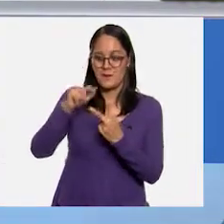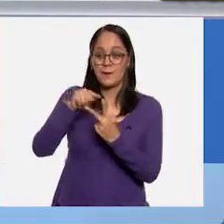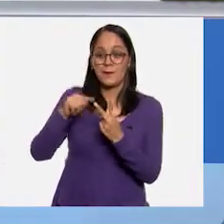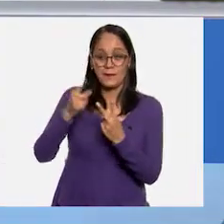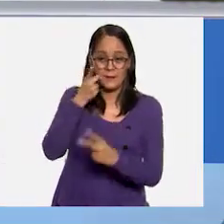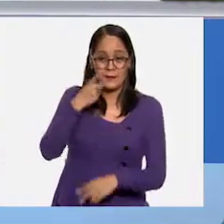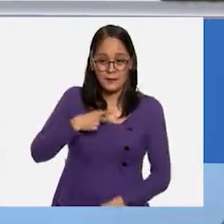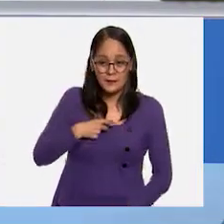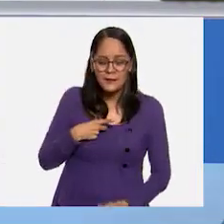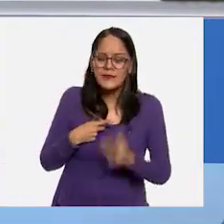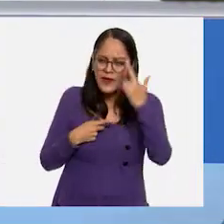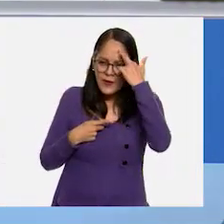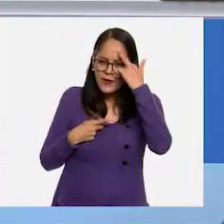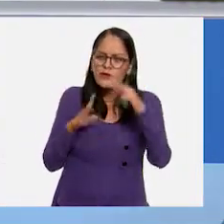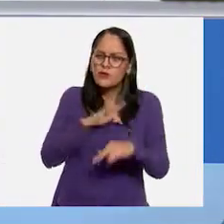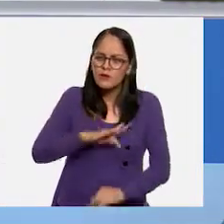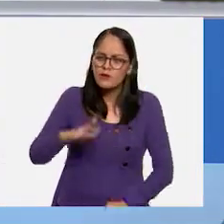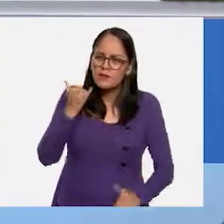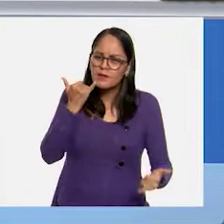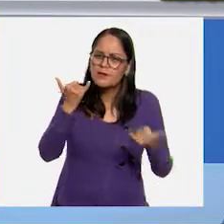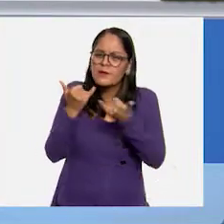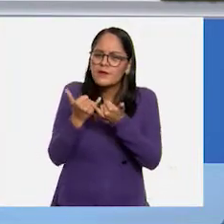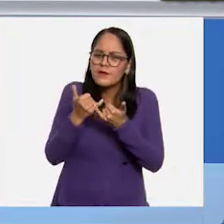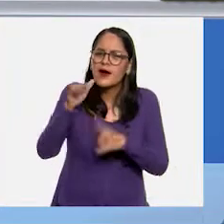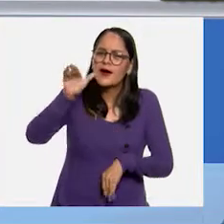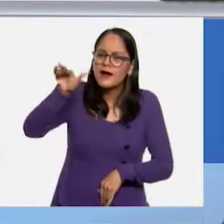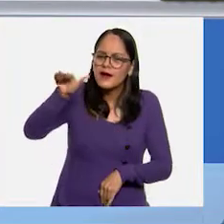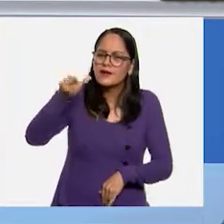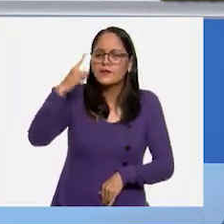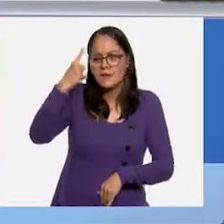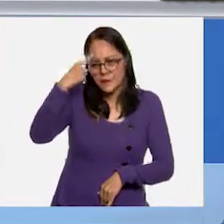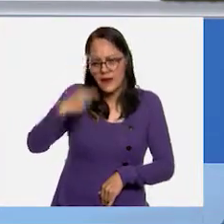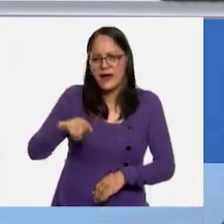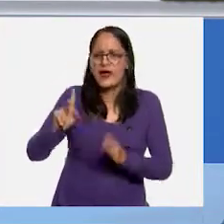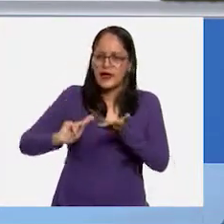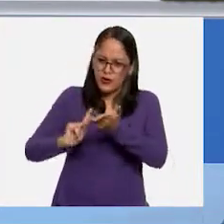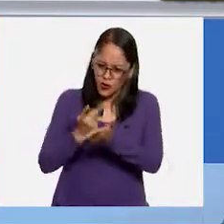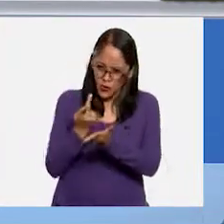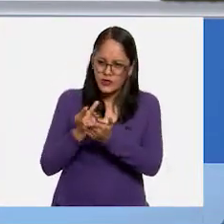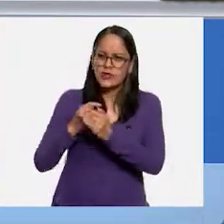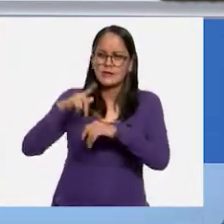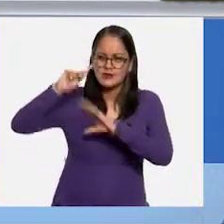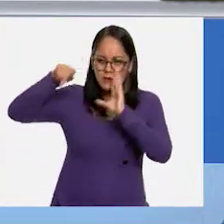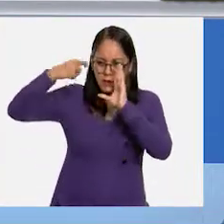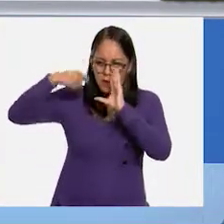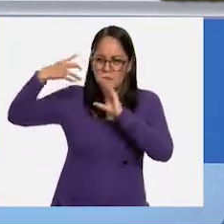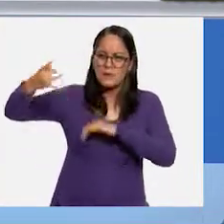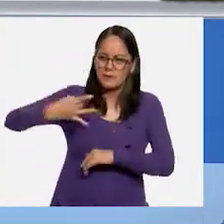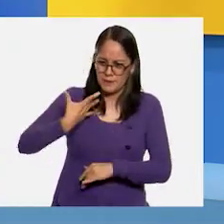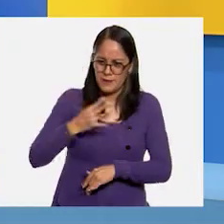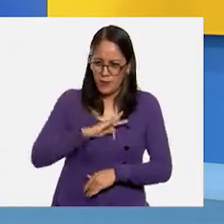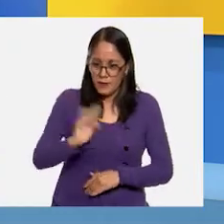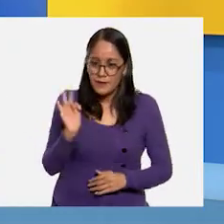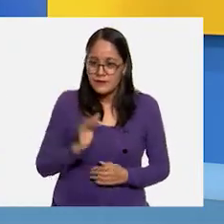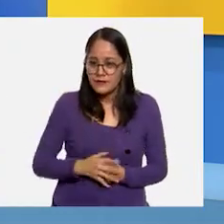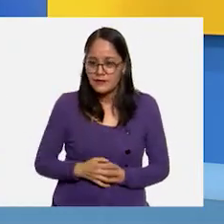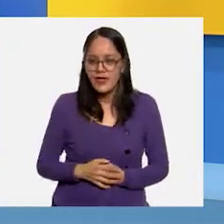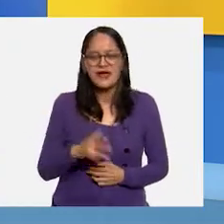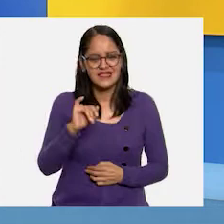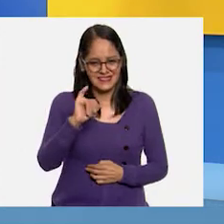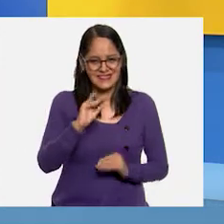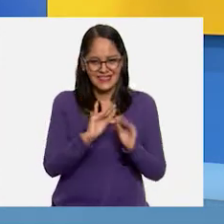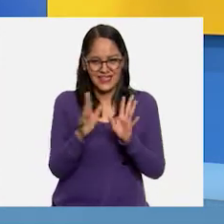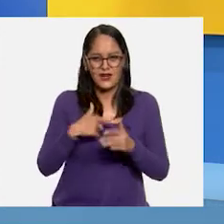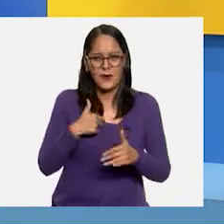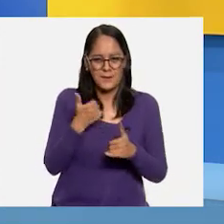podrías ayudar a llamarles por teléfono, por favor, para saber si nos pueden enviar otra cápsula informativa al respecto? Sí, a ver, claro que